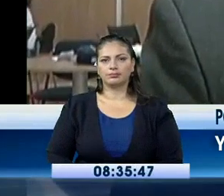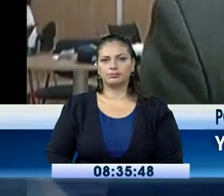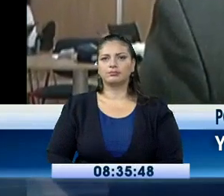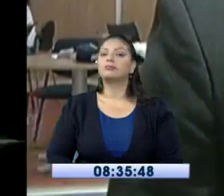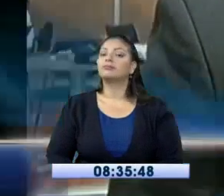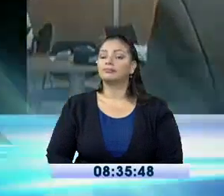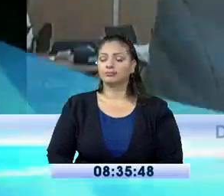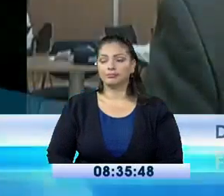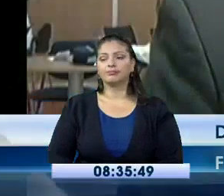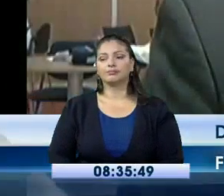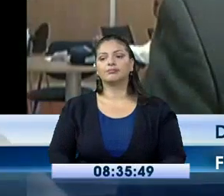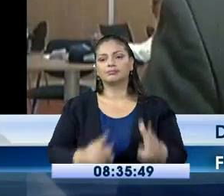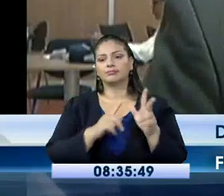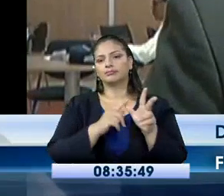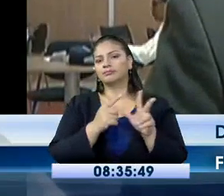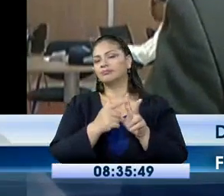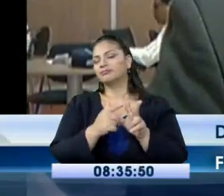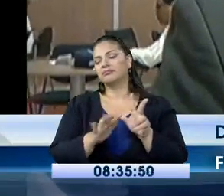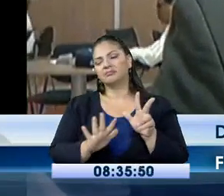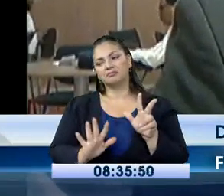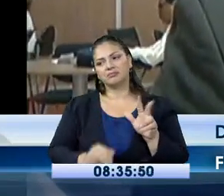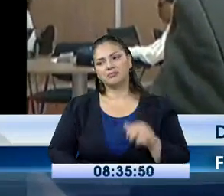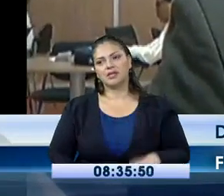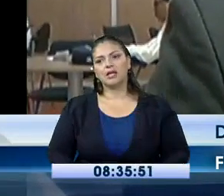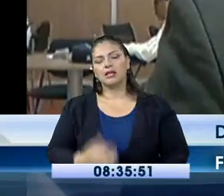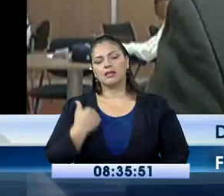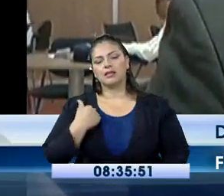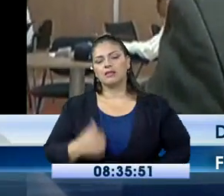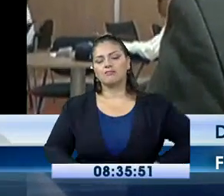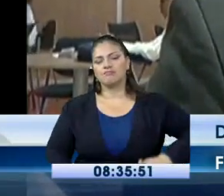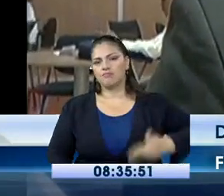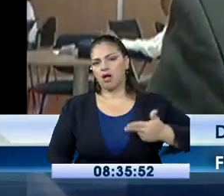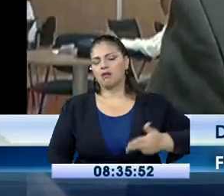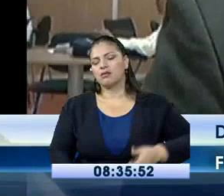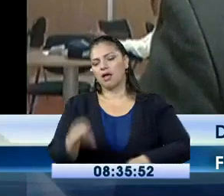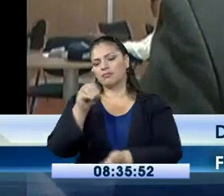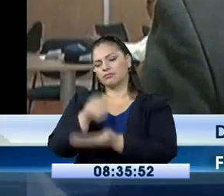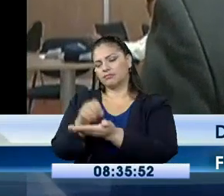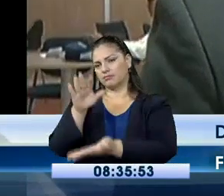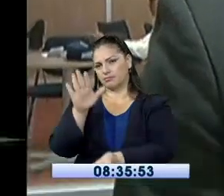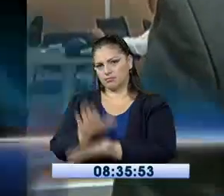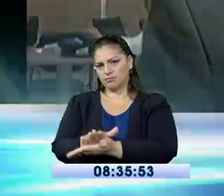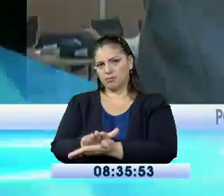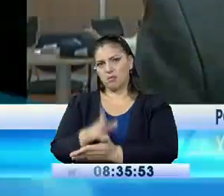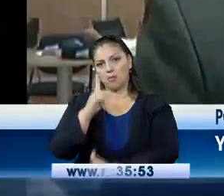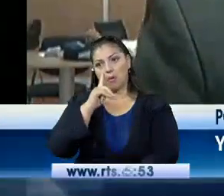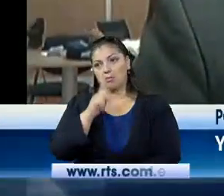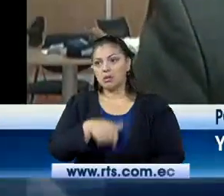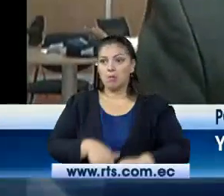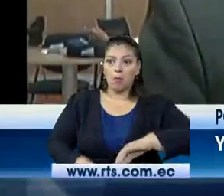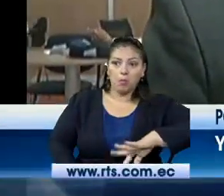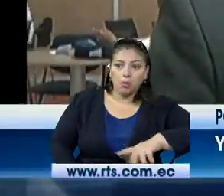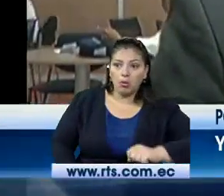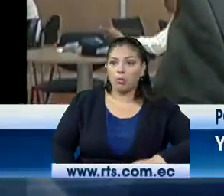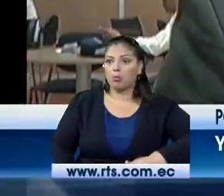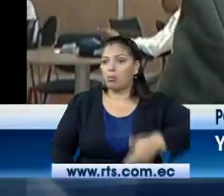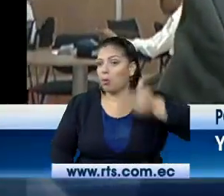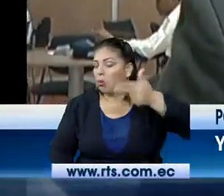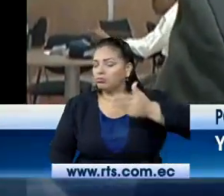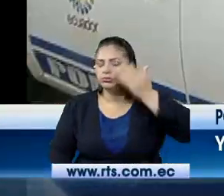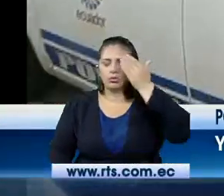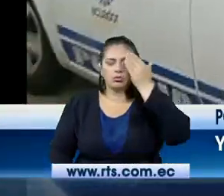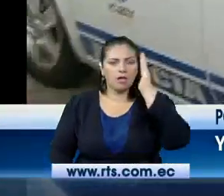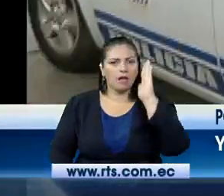de, por lo menos de porte de arma. De ahí ya vemos que si hay una asociación ilícita o algo parecido. Tenemos que analizar el